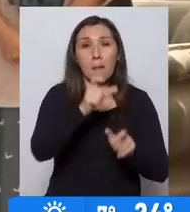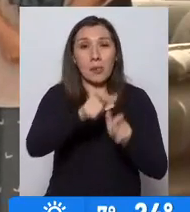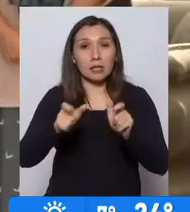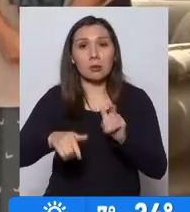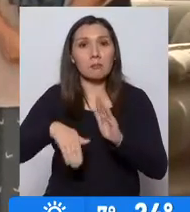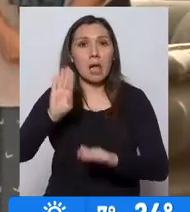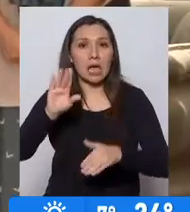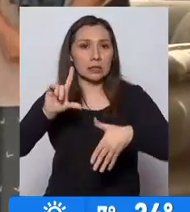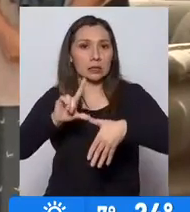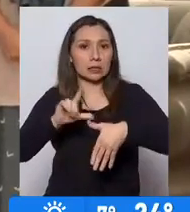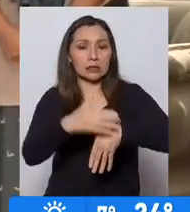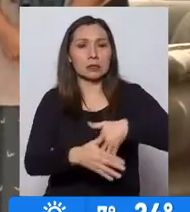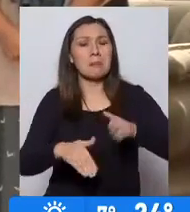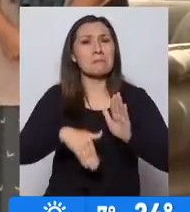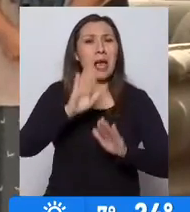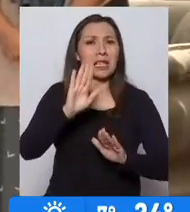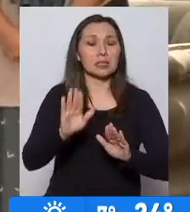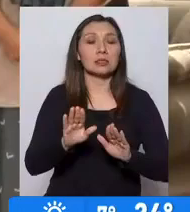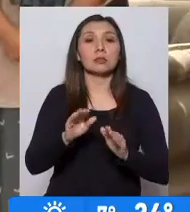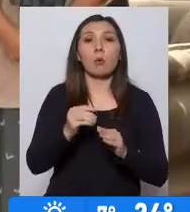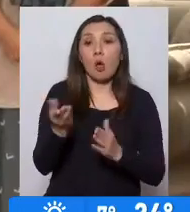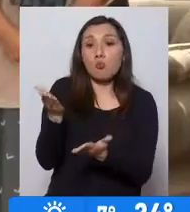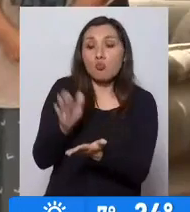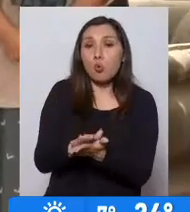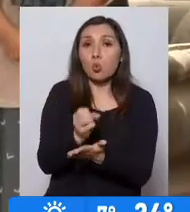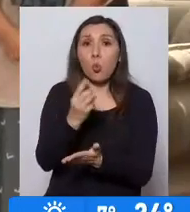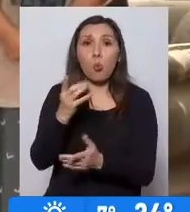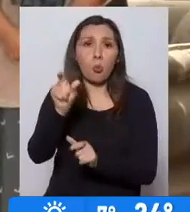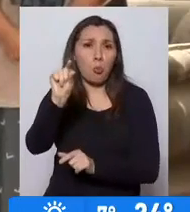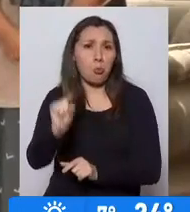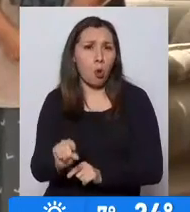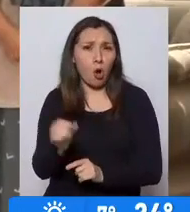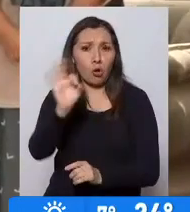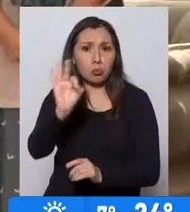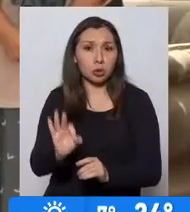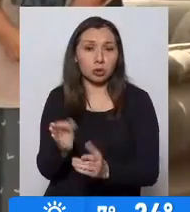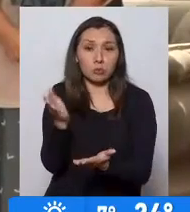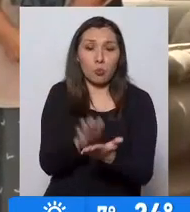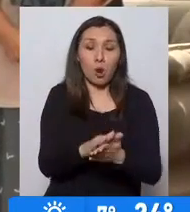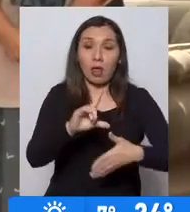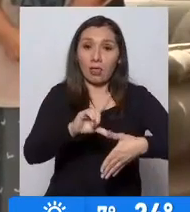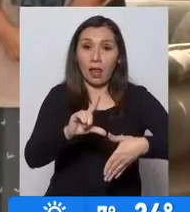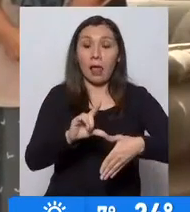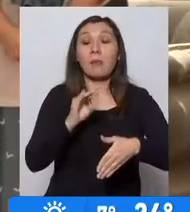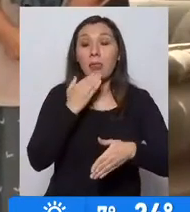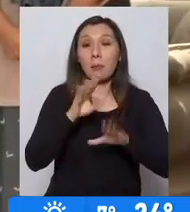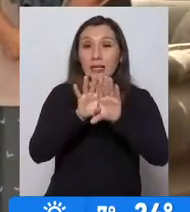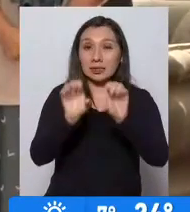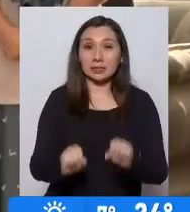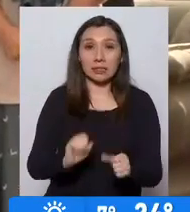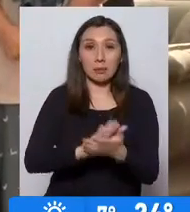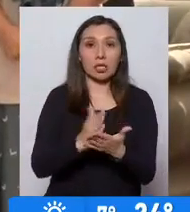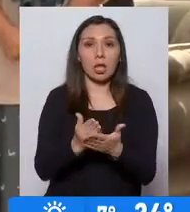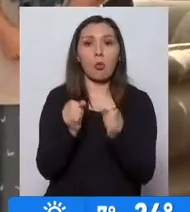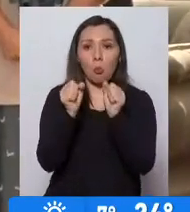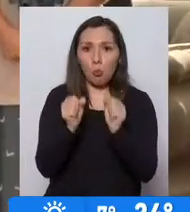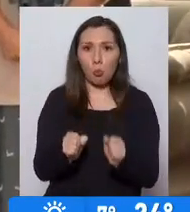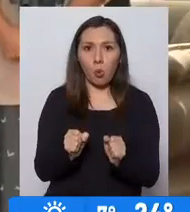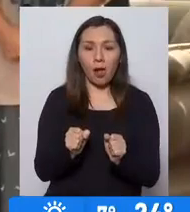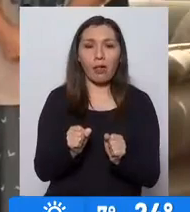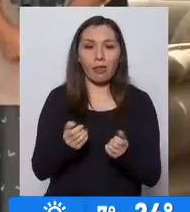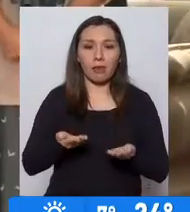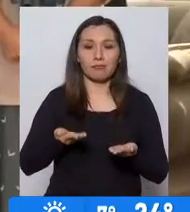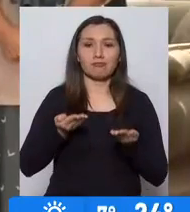alta de América Latina, la tasa de letalidad más baja de América Latina y un sistema de salud que ha sido capaz